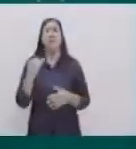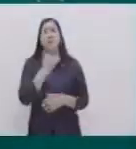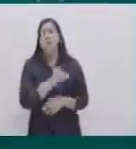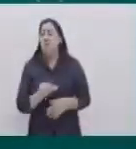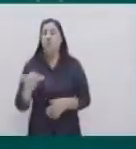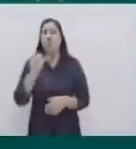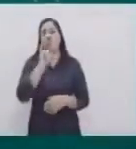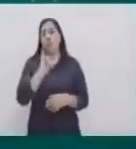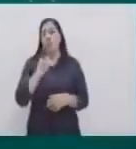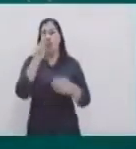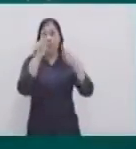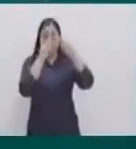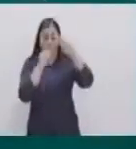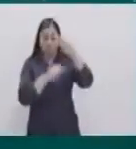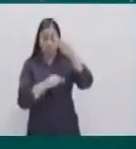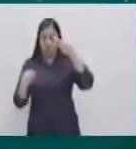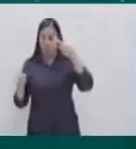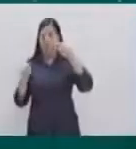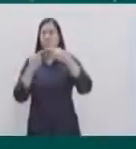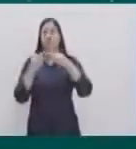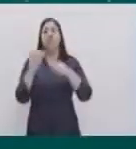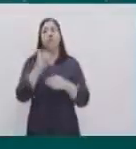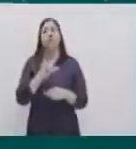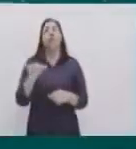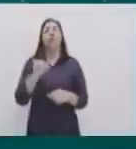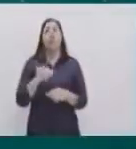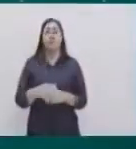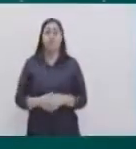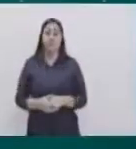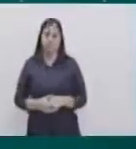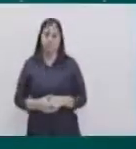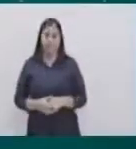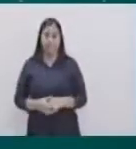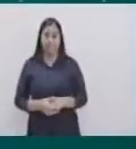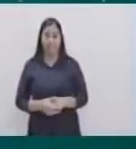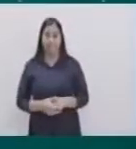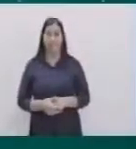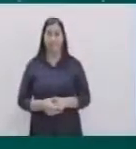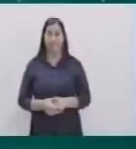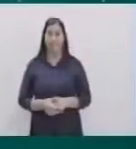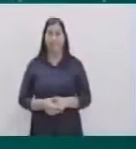triángulo equilátero que va a tener tres lados iguales.